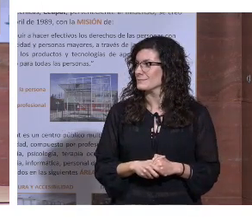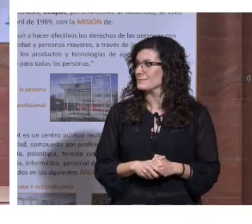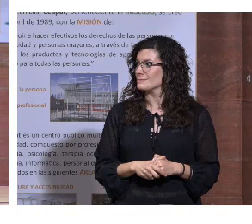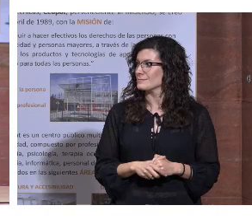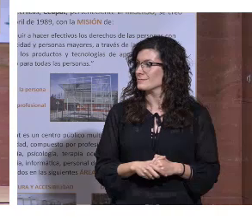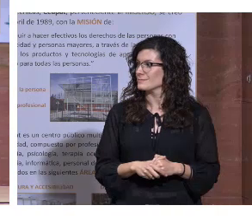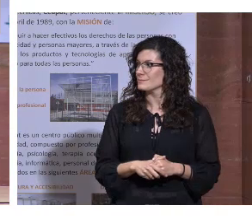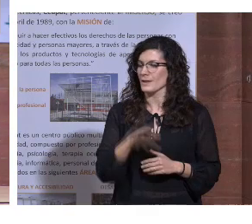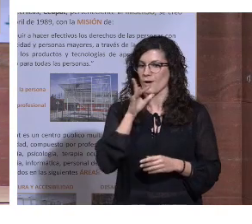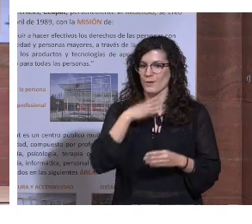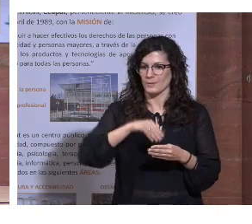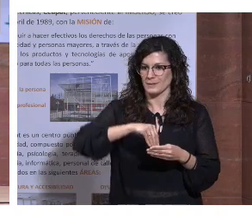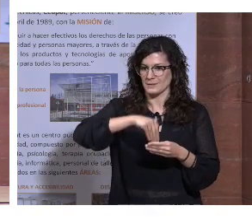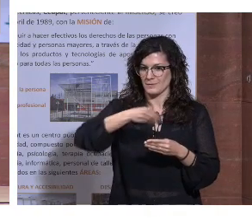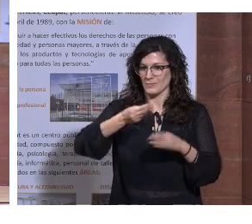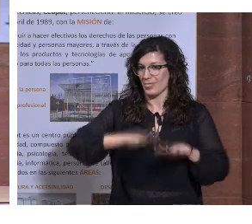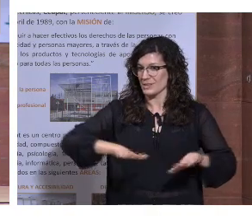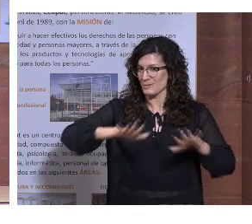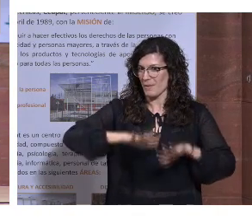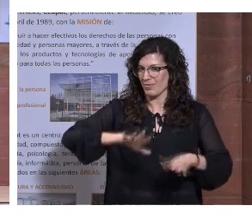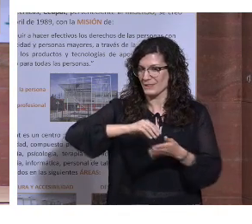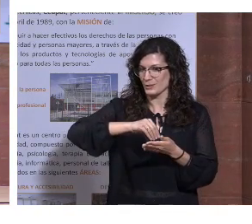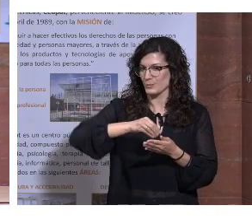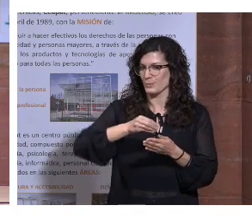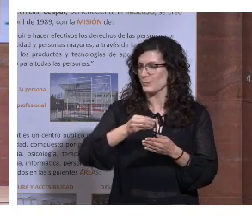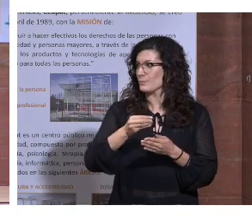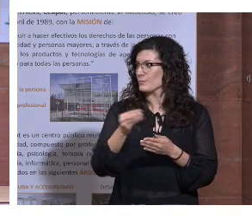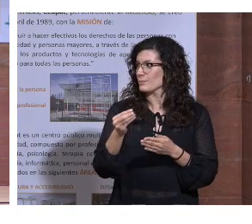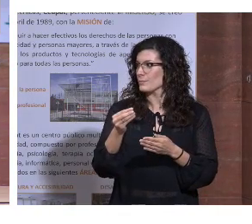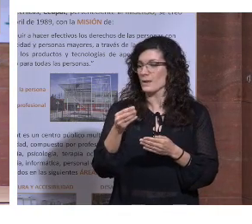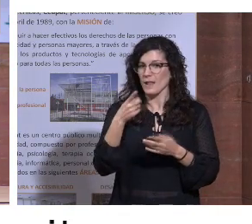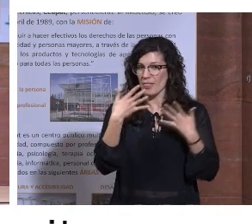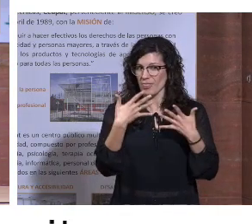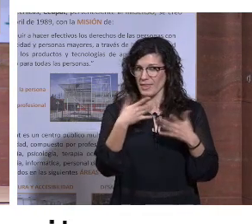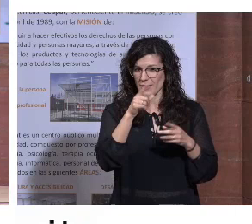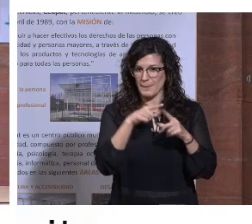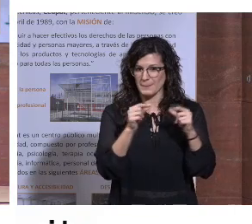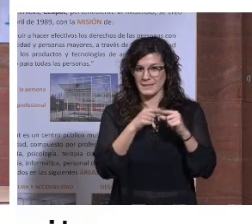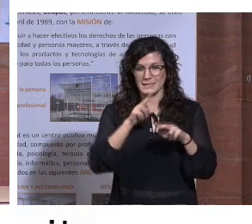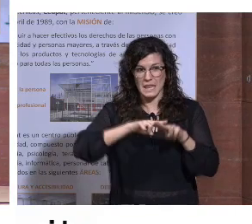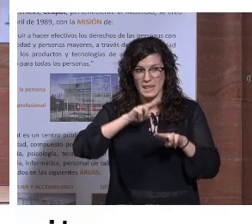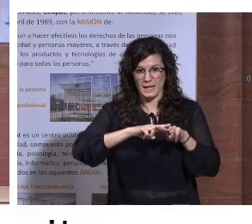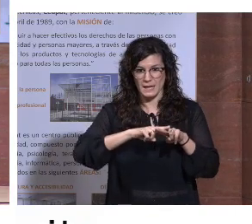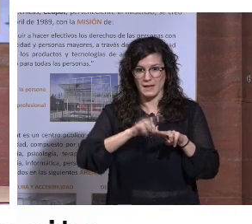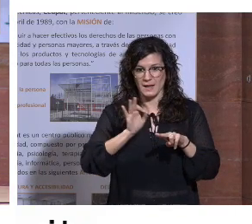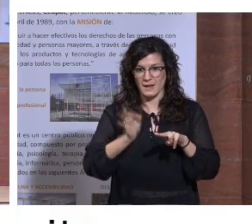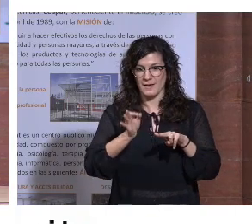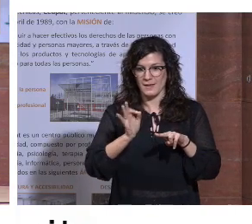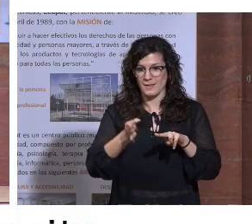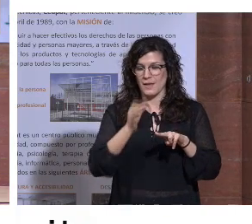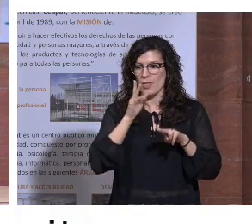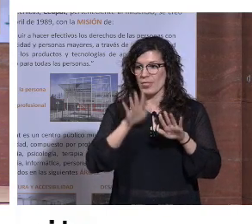Y ahora voy a levantar despacito. Era el 10 de picas, que era negra. Y